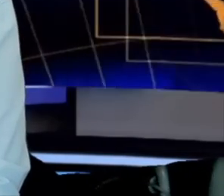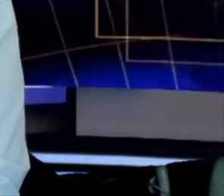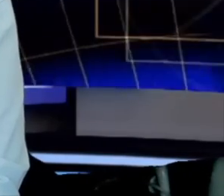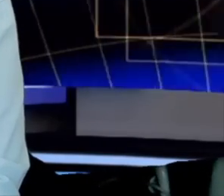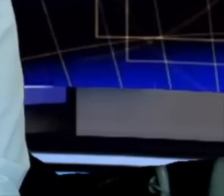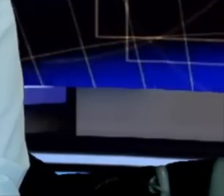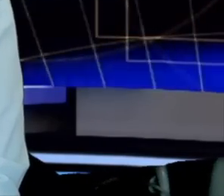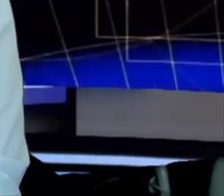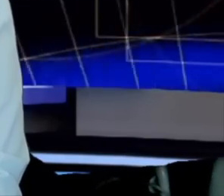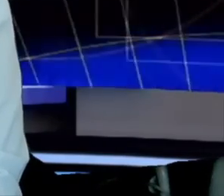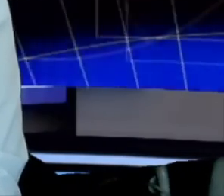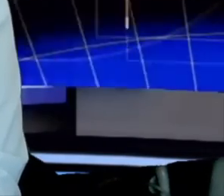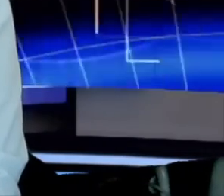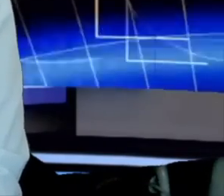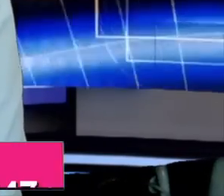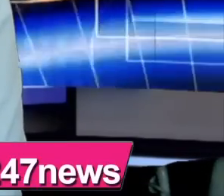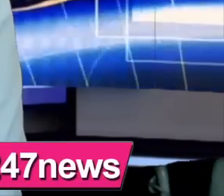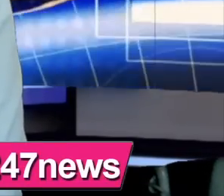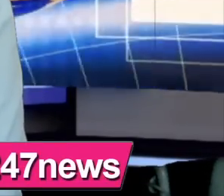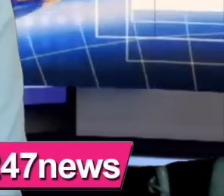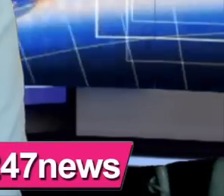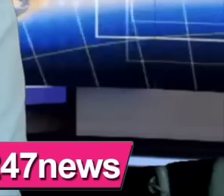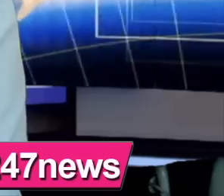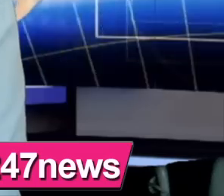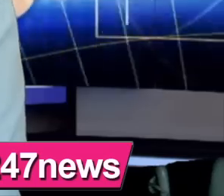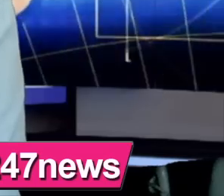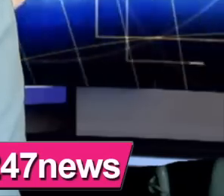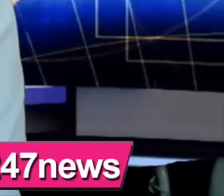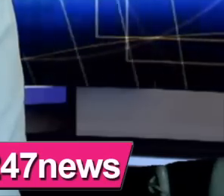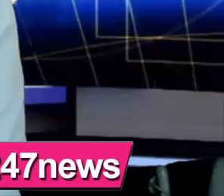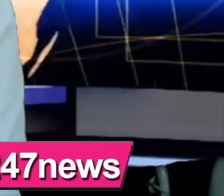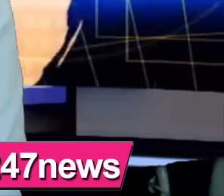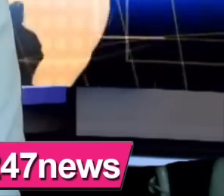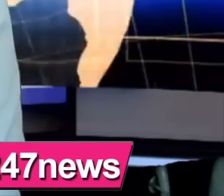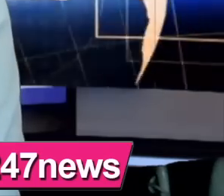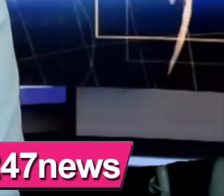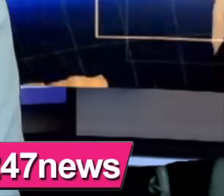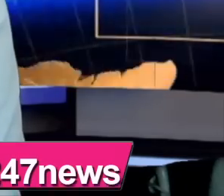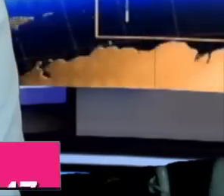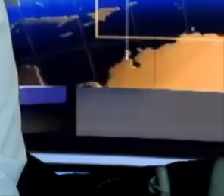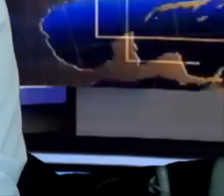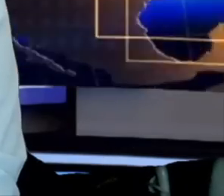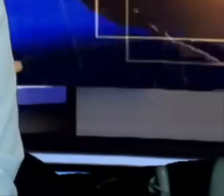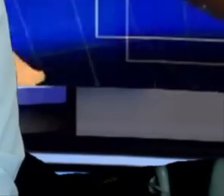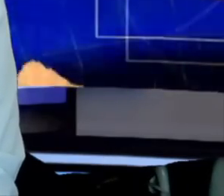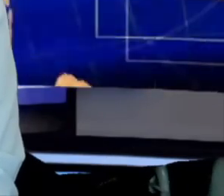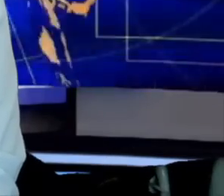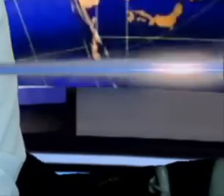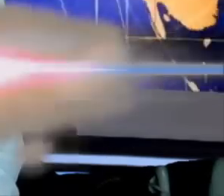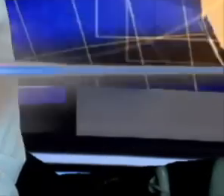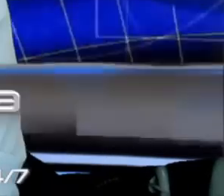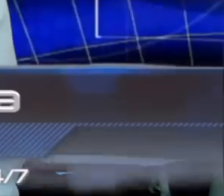gracias por acompañarnos, yo soy Carolina García, suscríbanse y activen la campanita de las notificaciones, compartan este video para que llegue a muchas